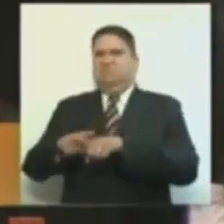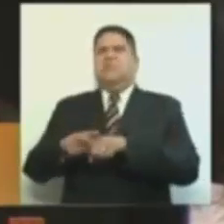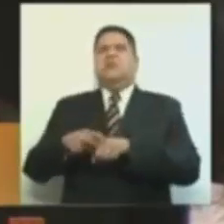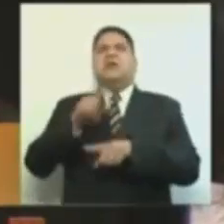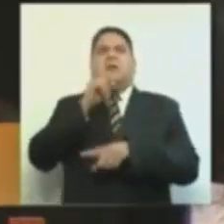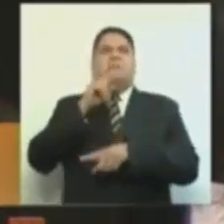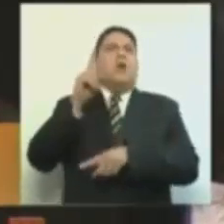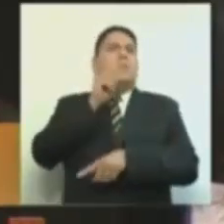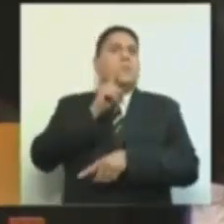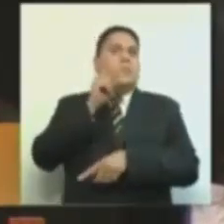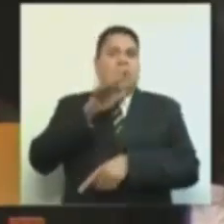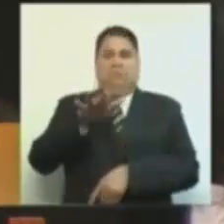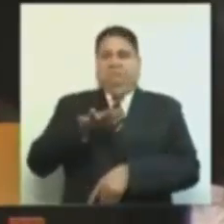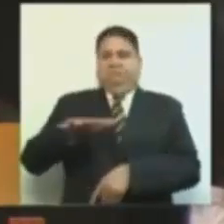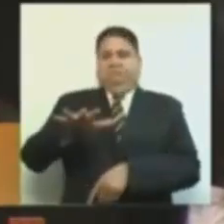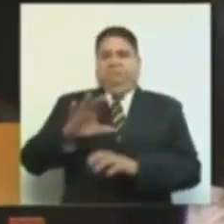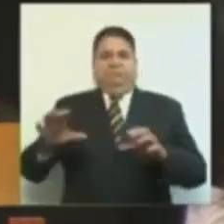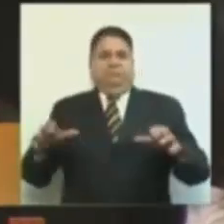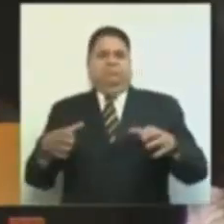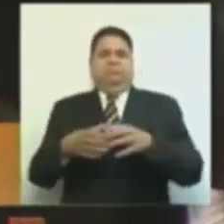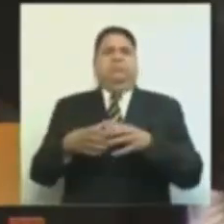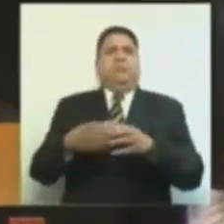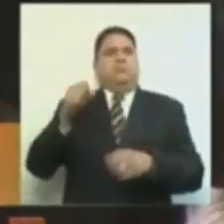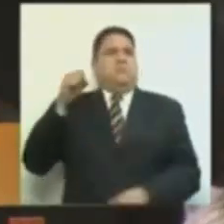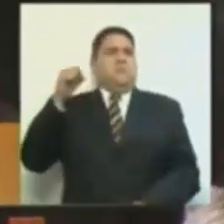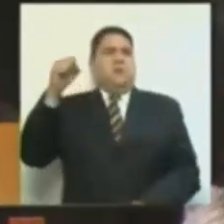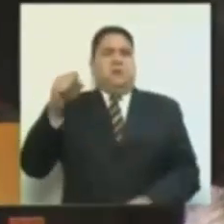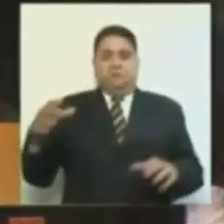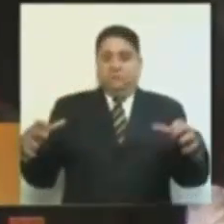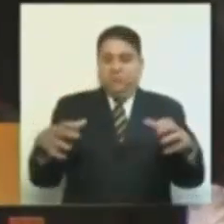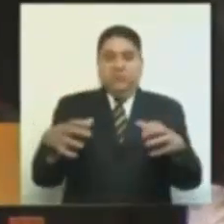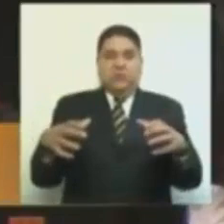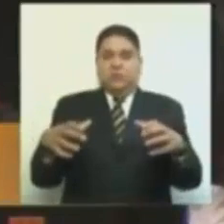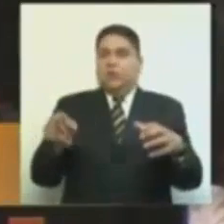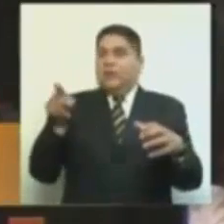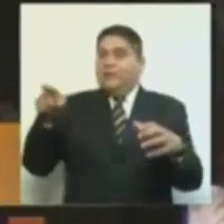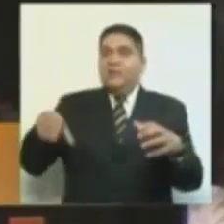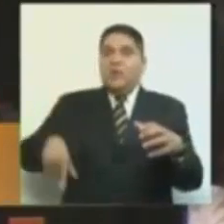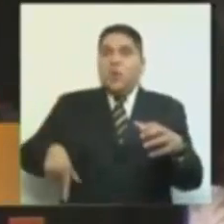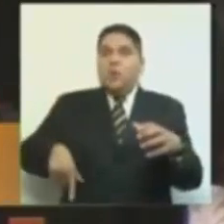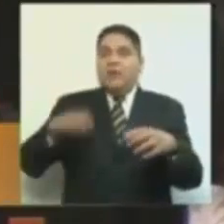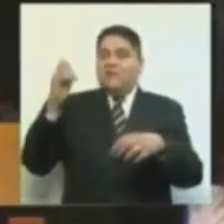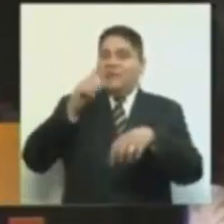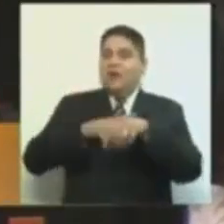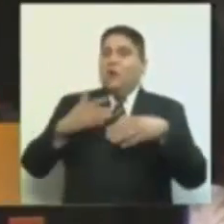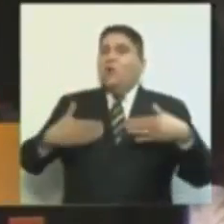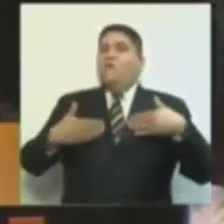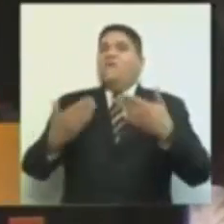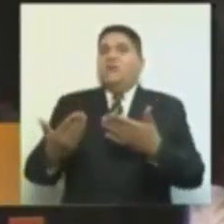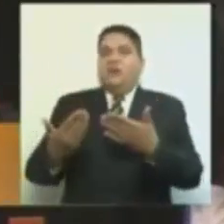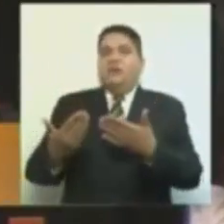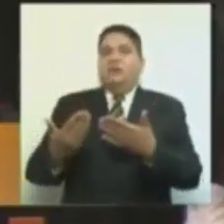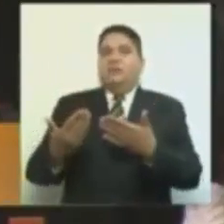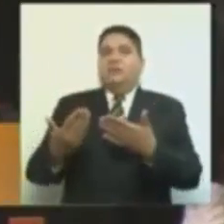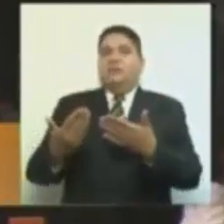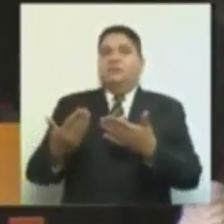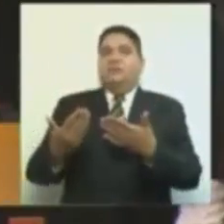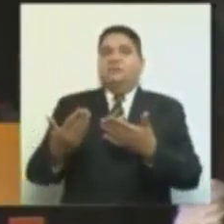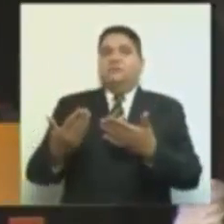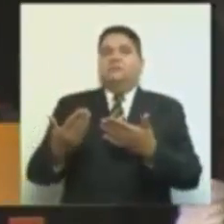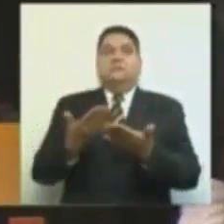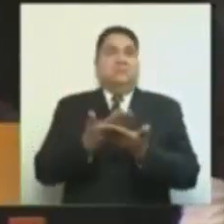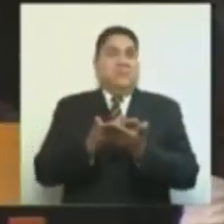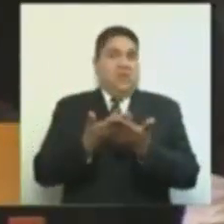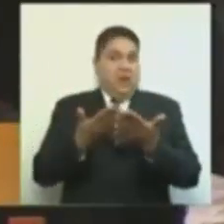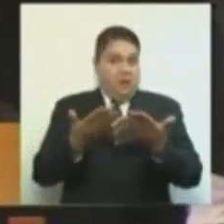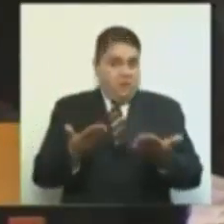mujeres y muchos otros sectores que hoy, como mayoría,